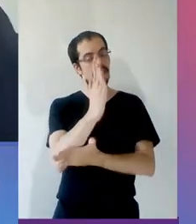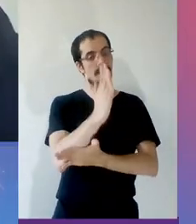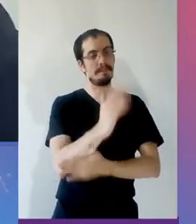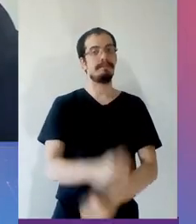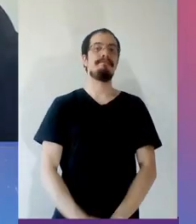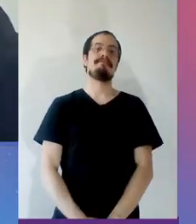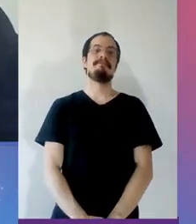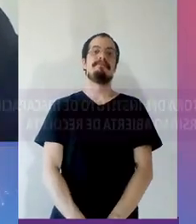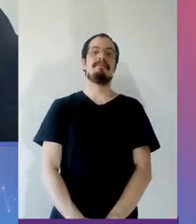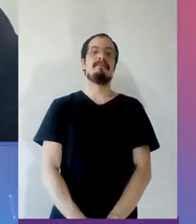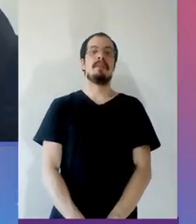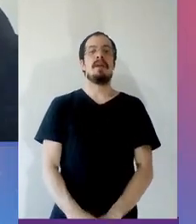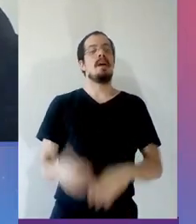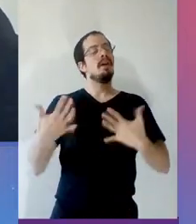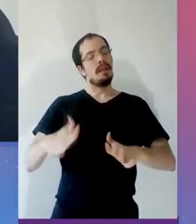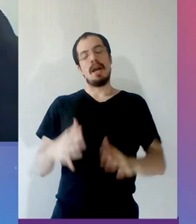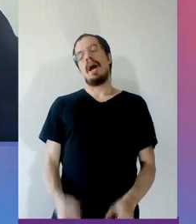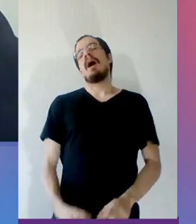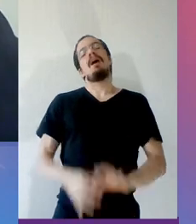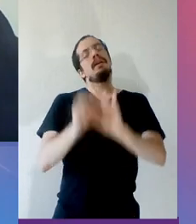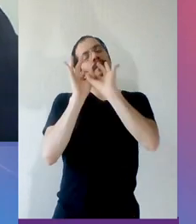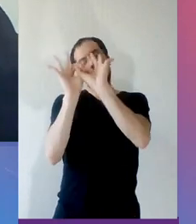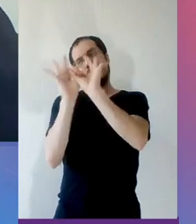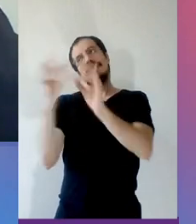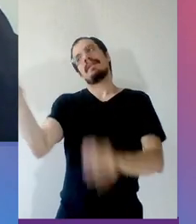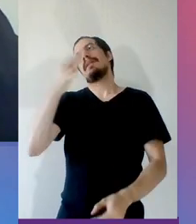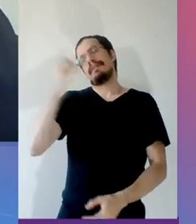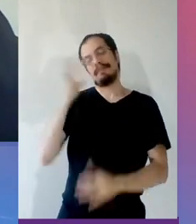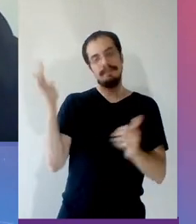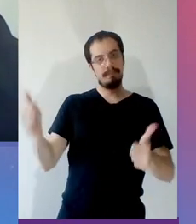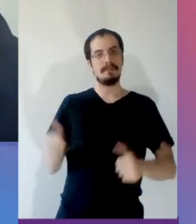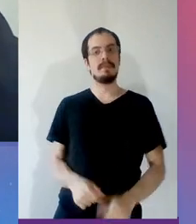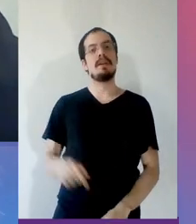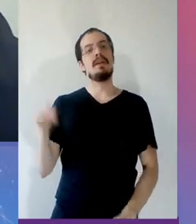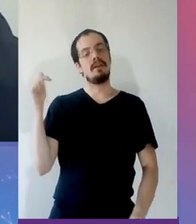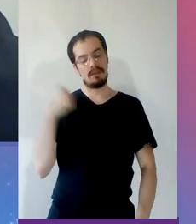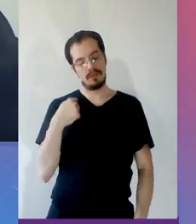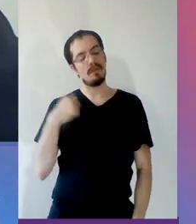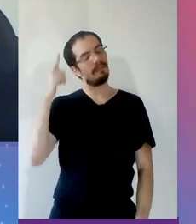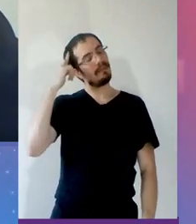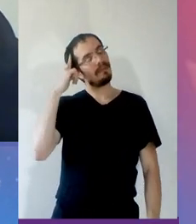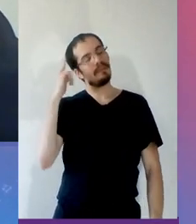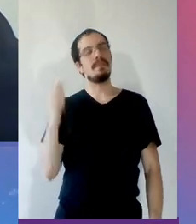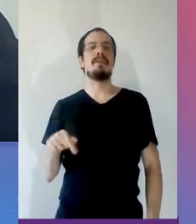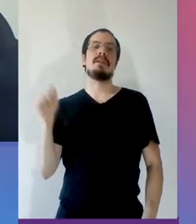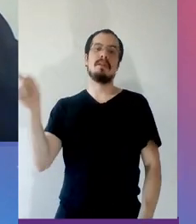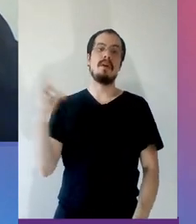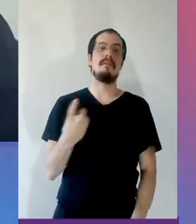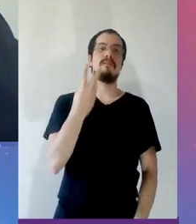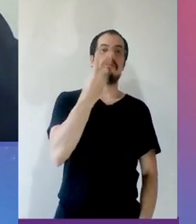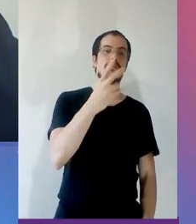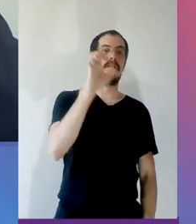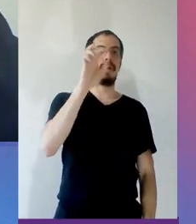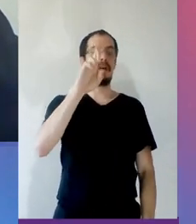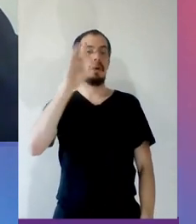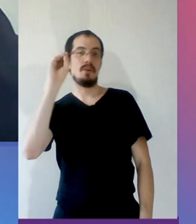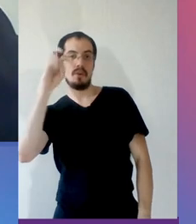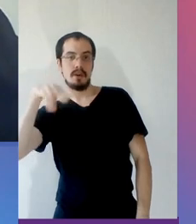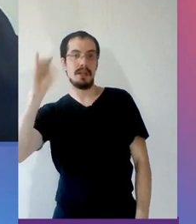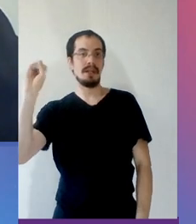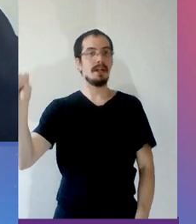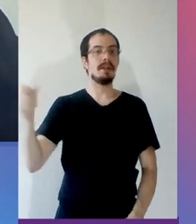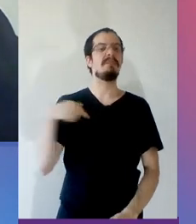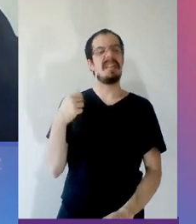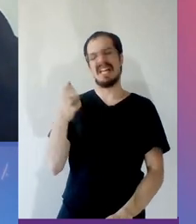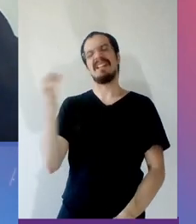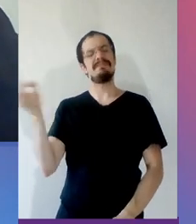Elia. Y sin duda yo creo que Verónica comparte mucho de tu reflexión y nos